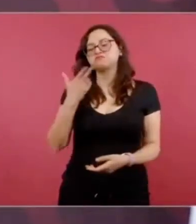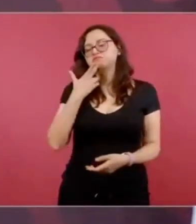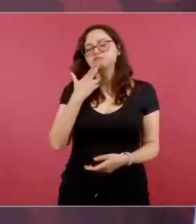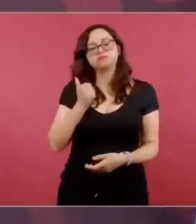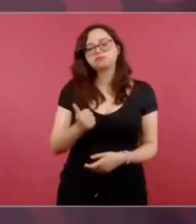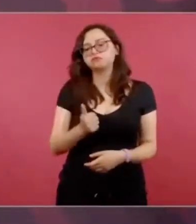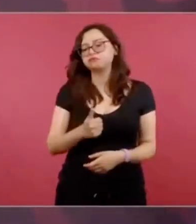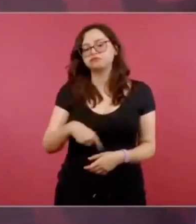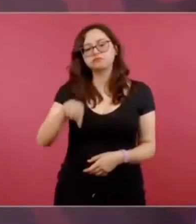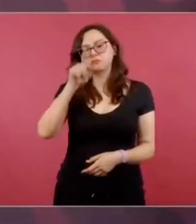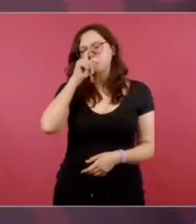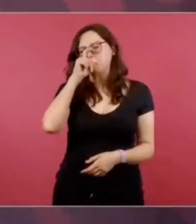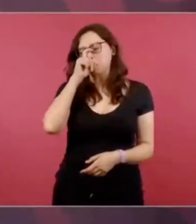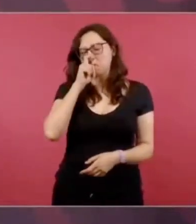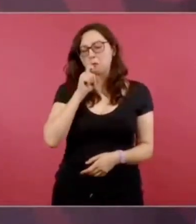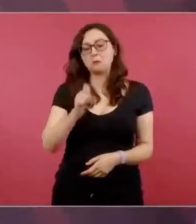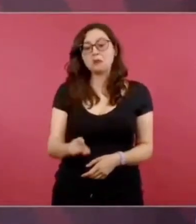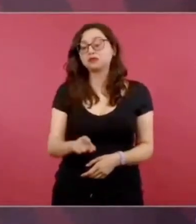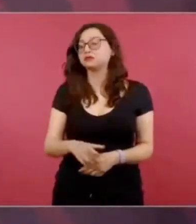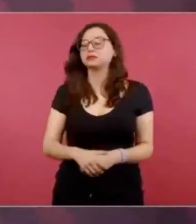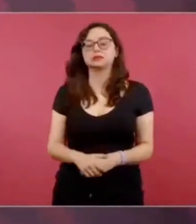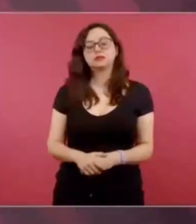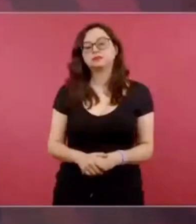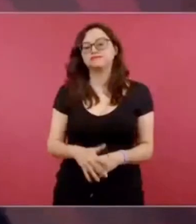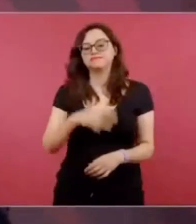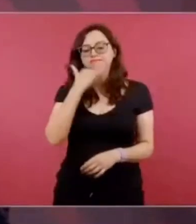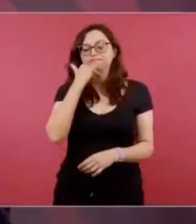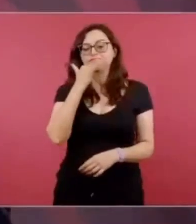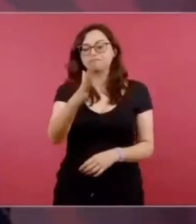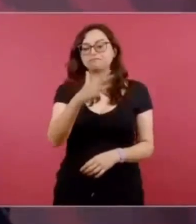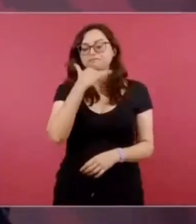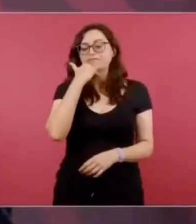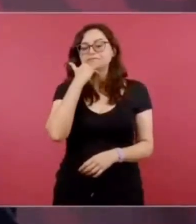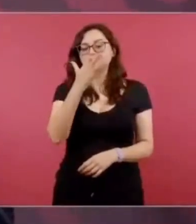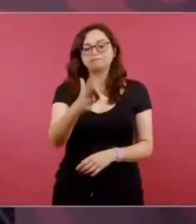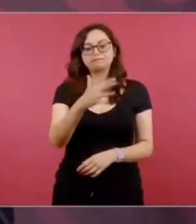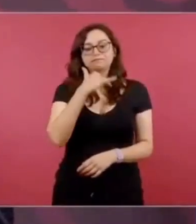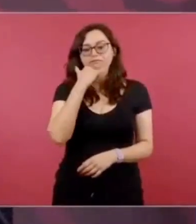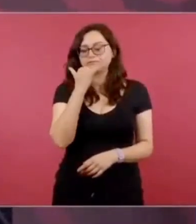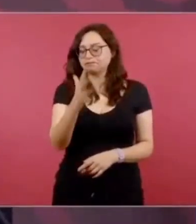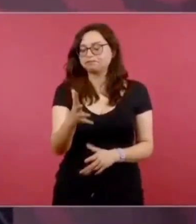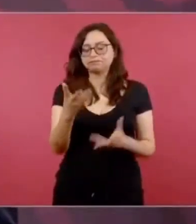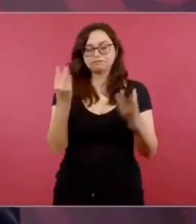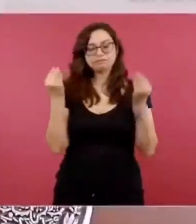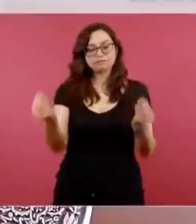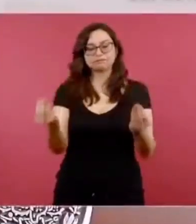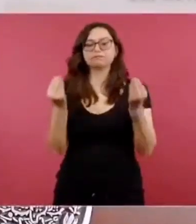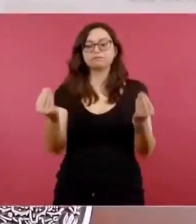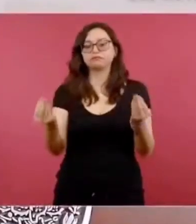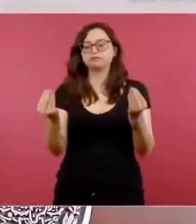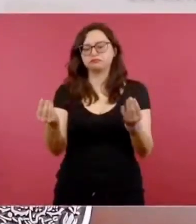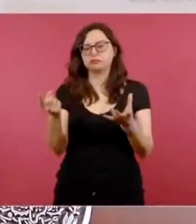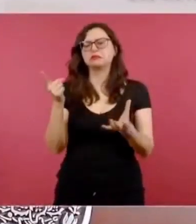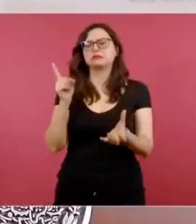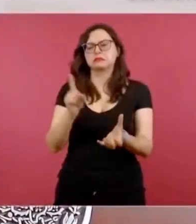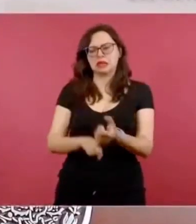muchísima corrupción, y subrayo, hay gente honesta,